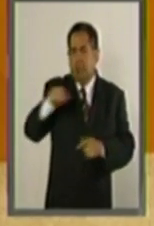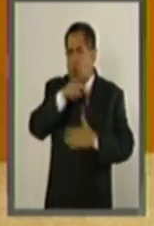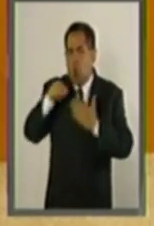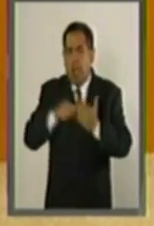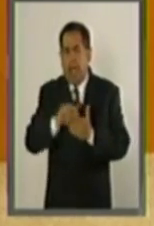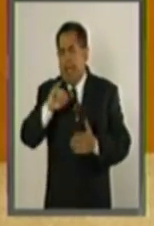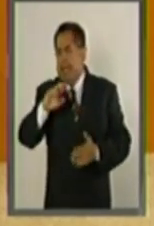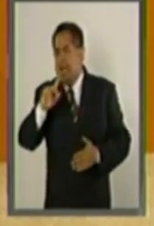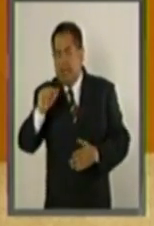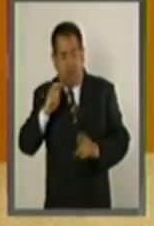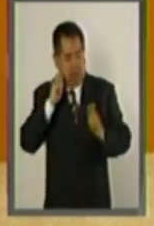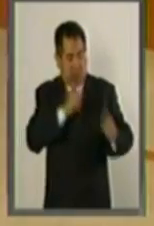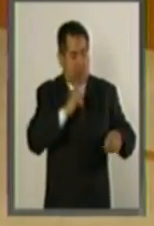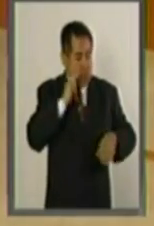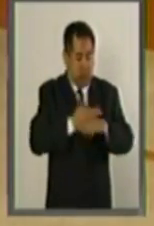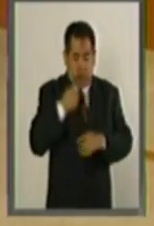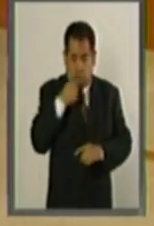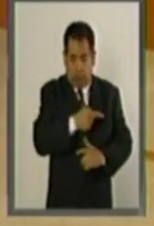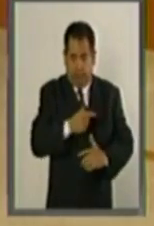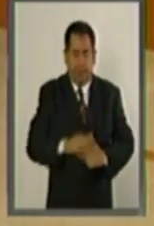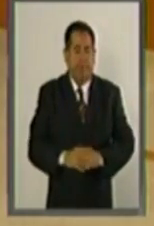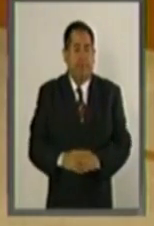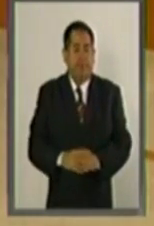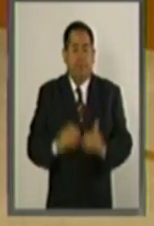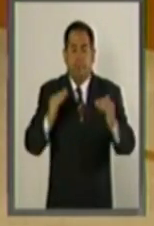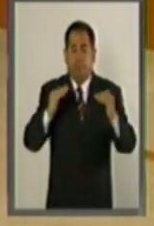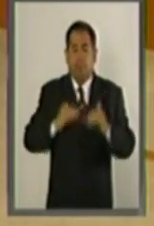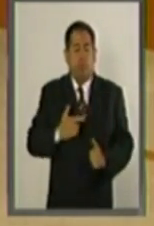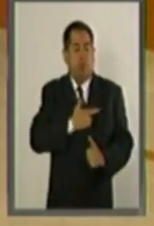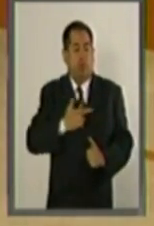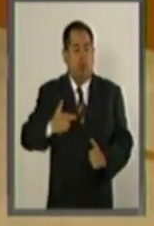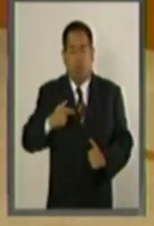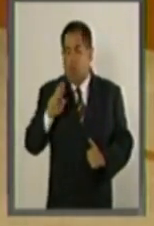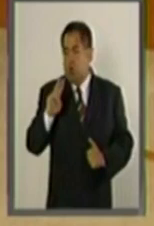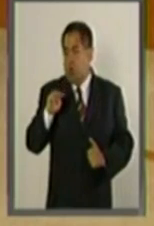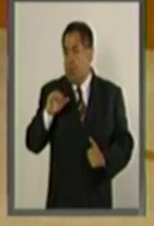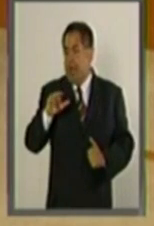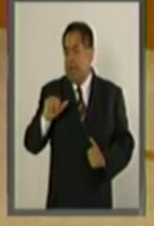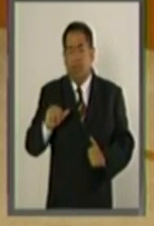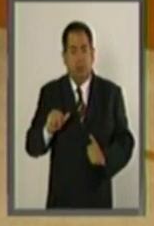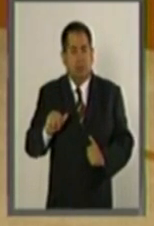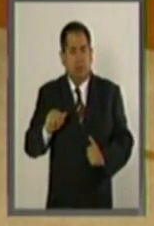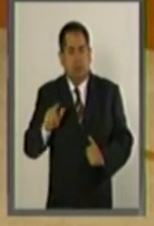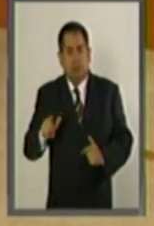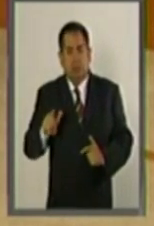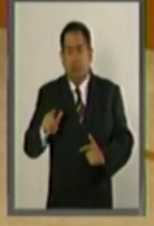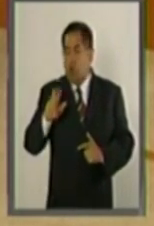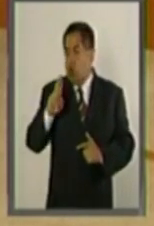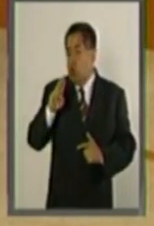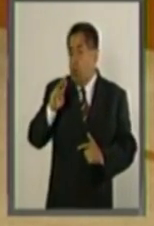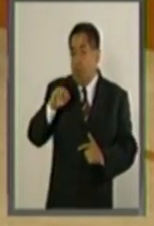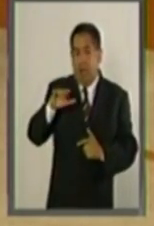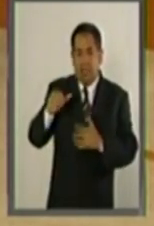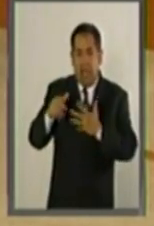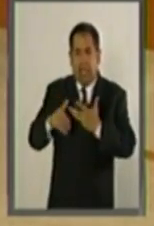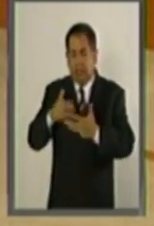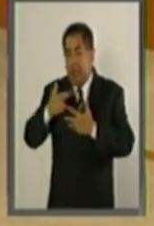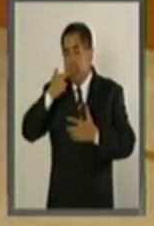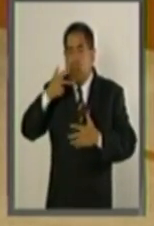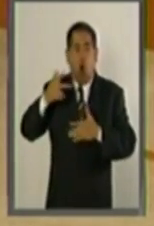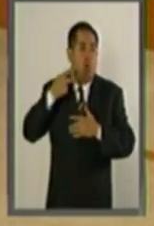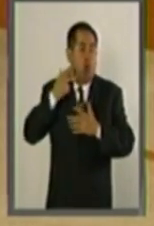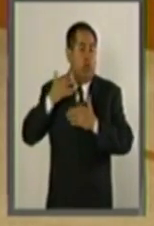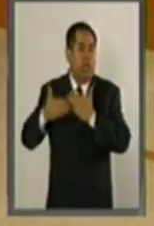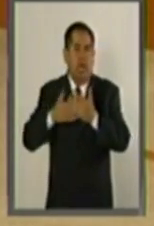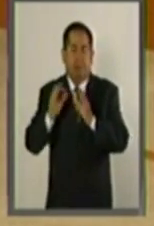esta nueva responsabilidad. Rumania. Rumania no ha atravesado por la mejor situación política en